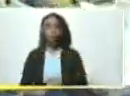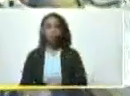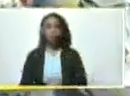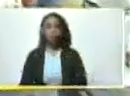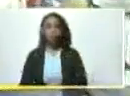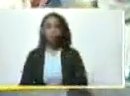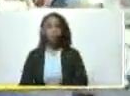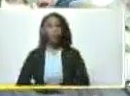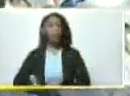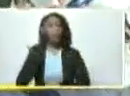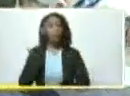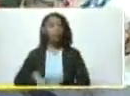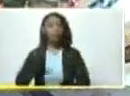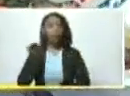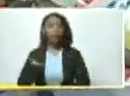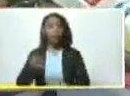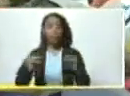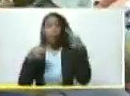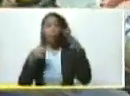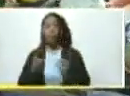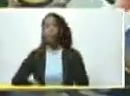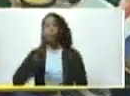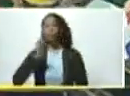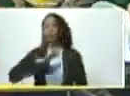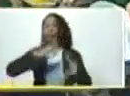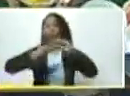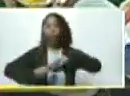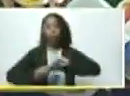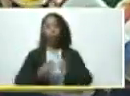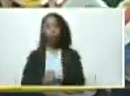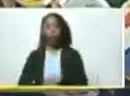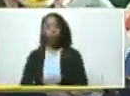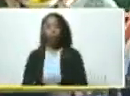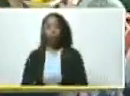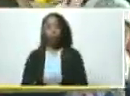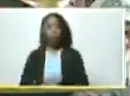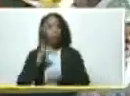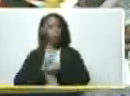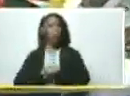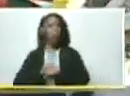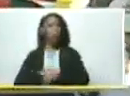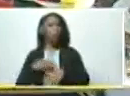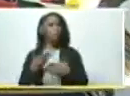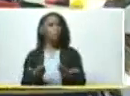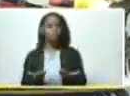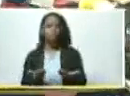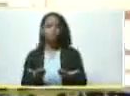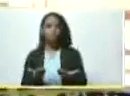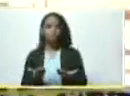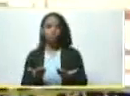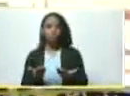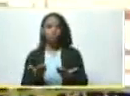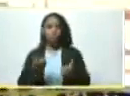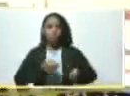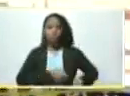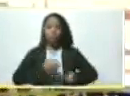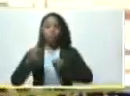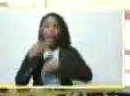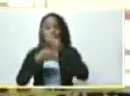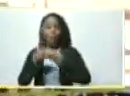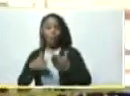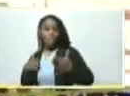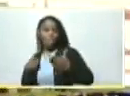Es tan importante el papel que han jugado los CLAP. En el momento en que se lanzó la